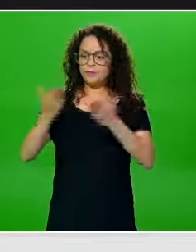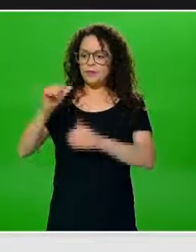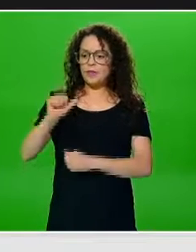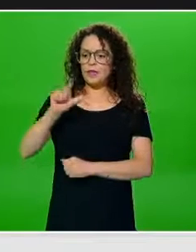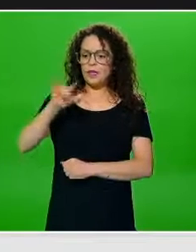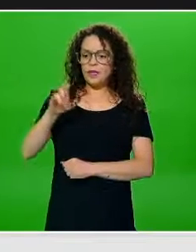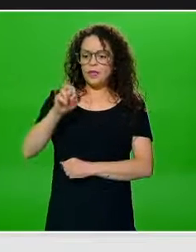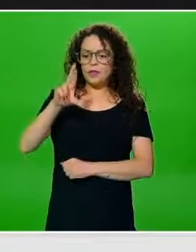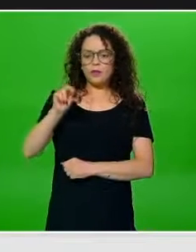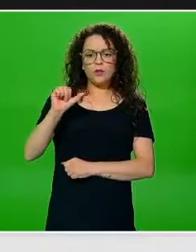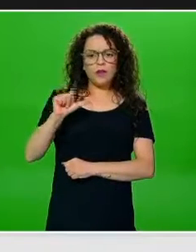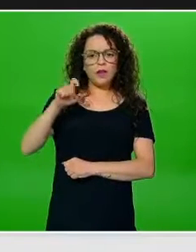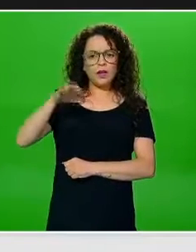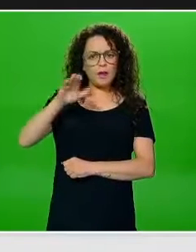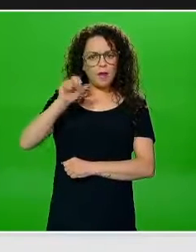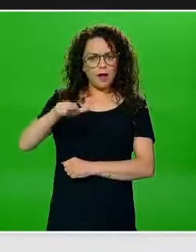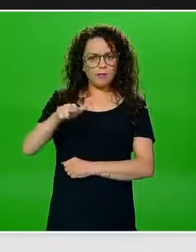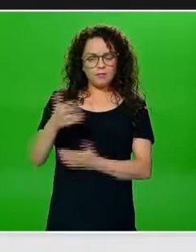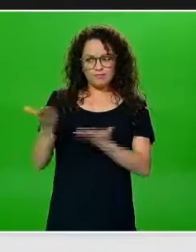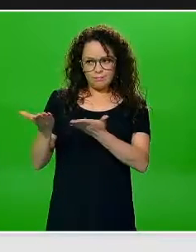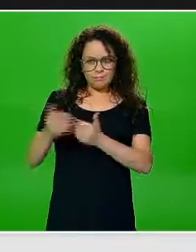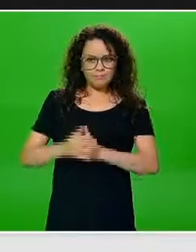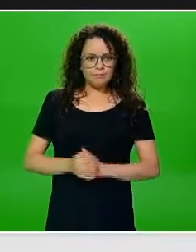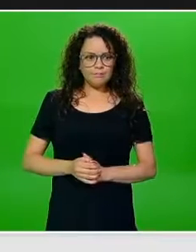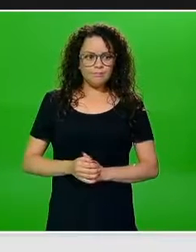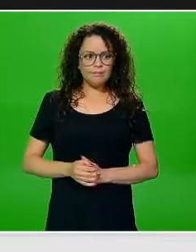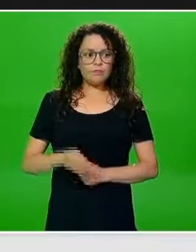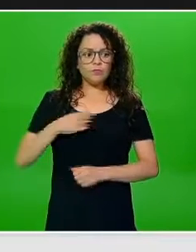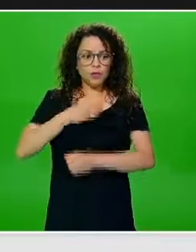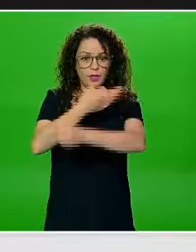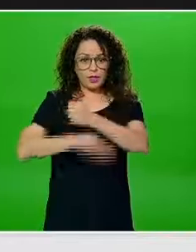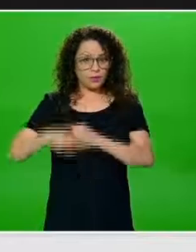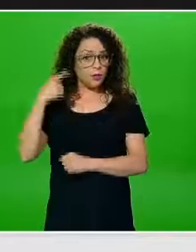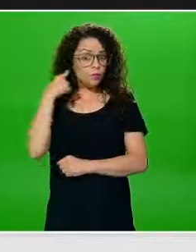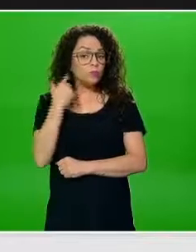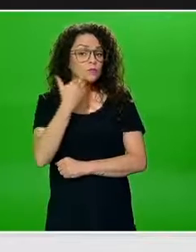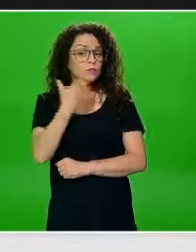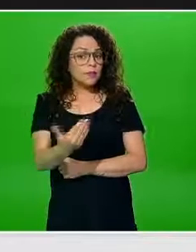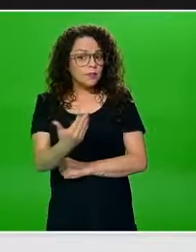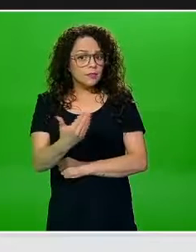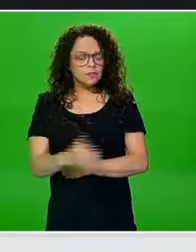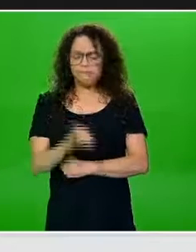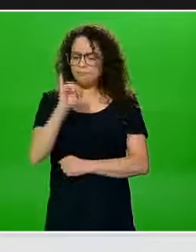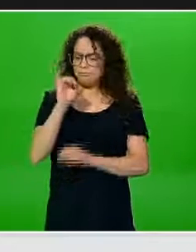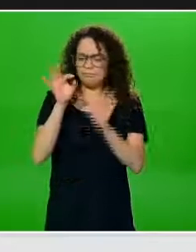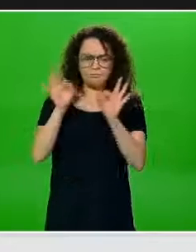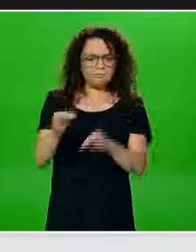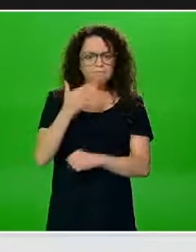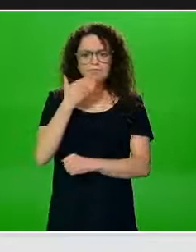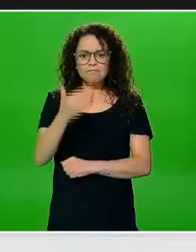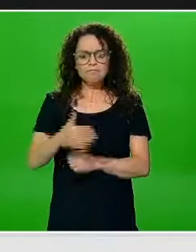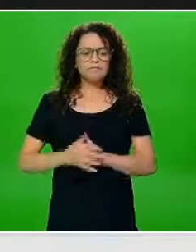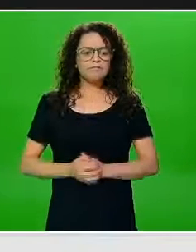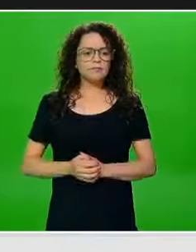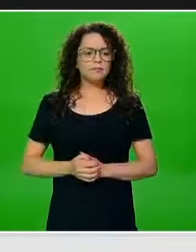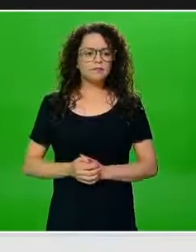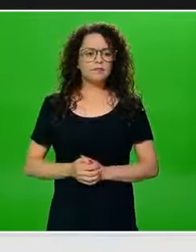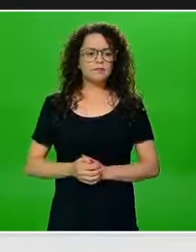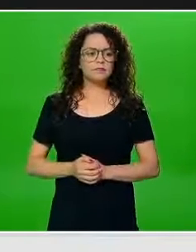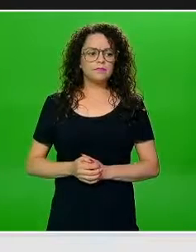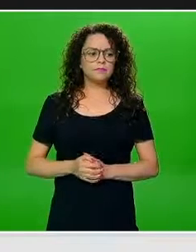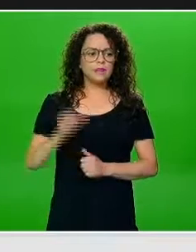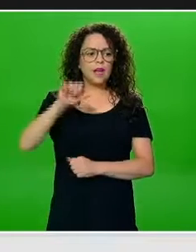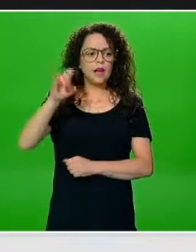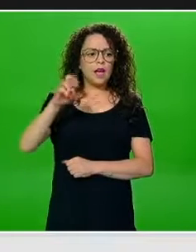Alemán. Adelante. ¿Qué tal? Buenas tardes, ¿sí me escuchan? Buenas tardes, lo escuchamos. Alejandro Alemán de Medicina